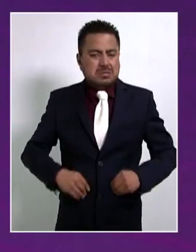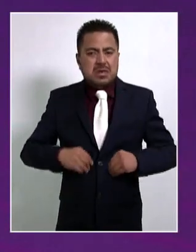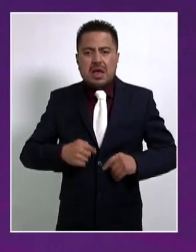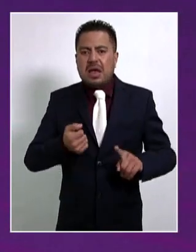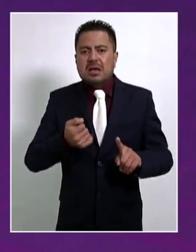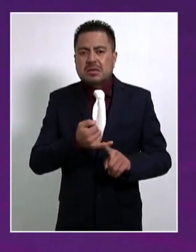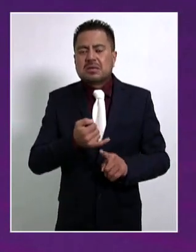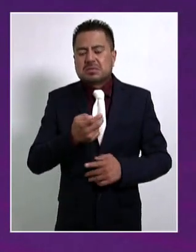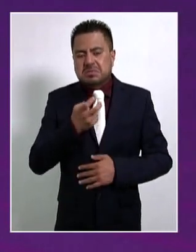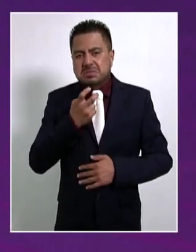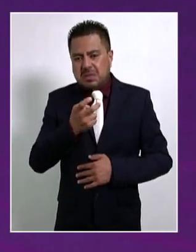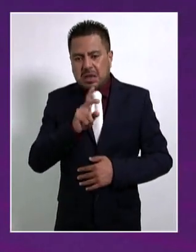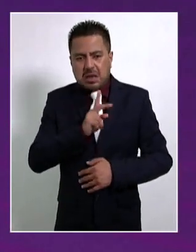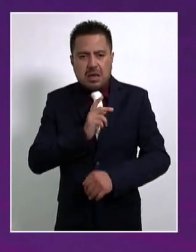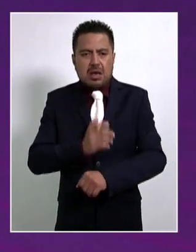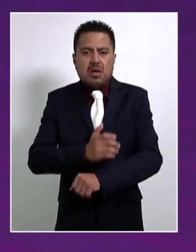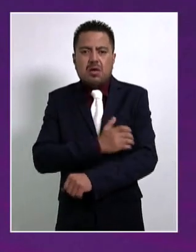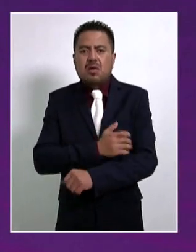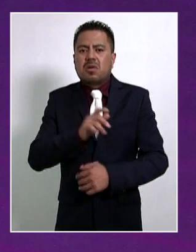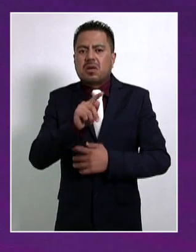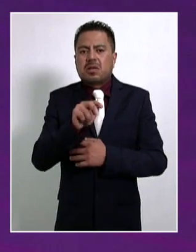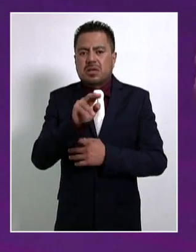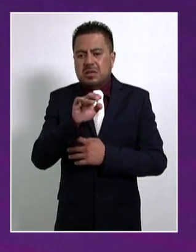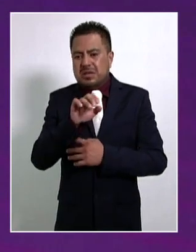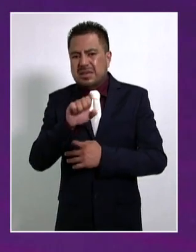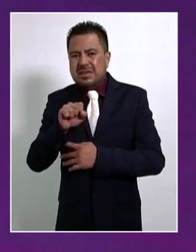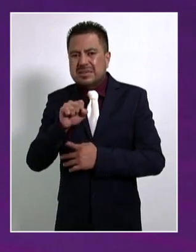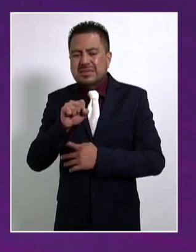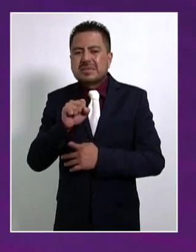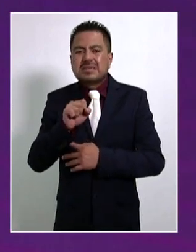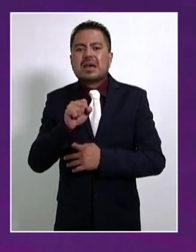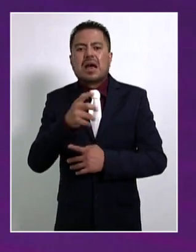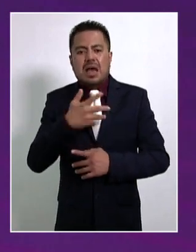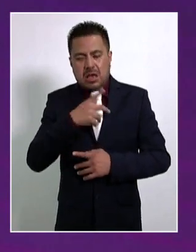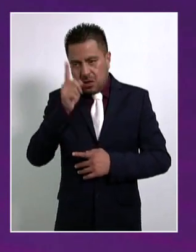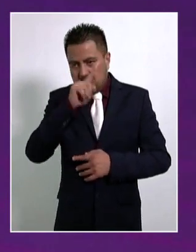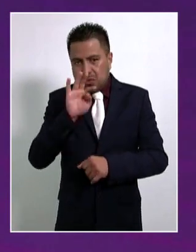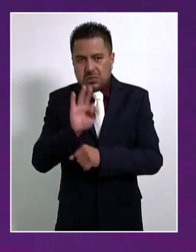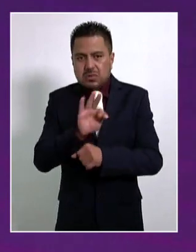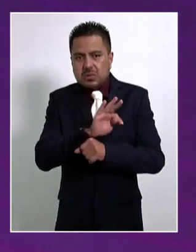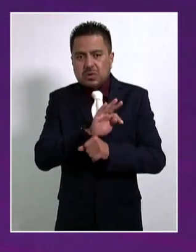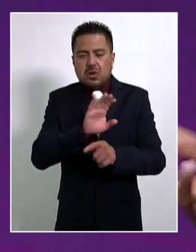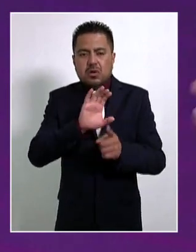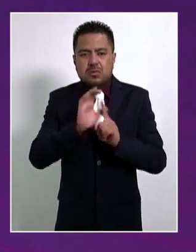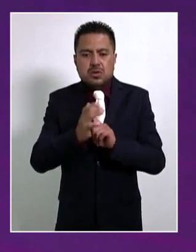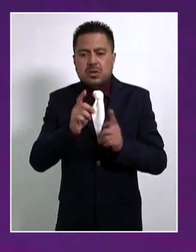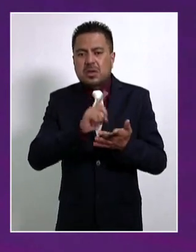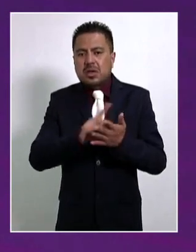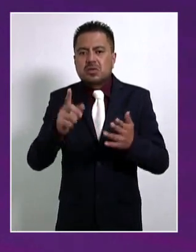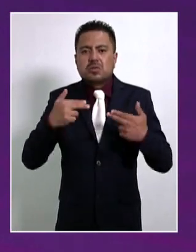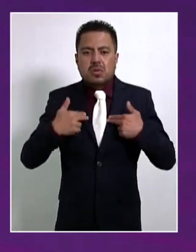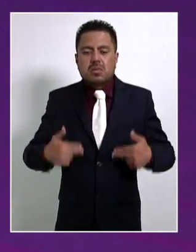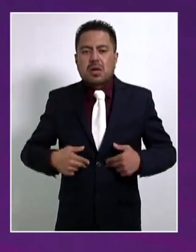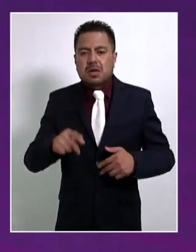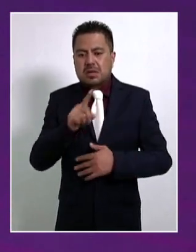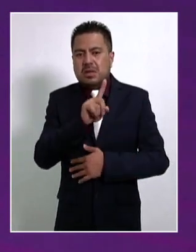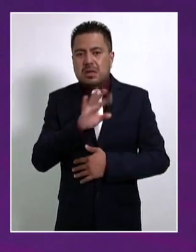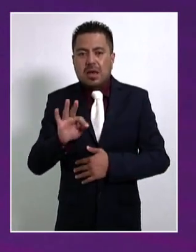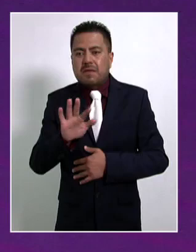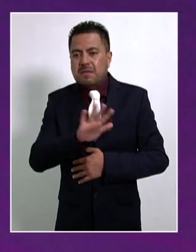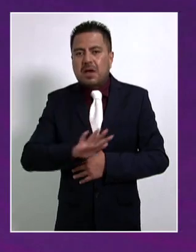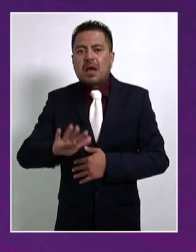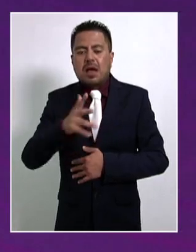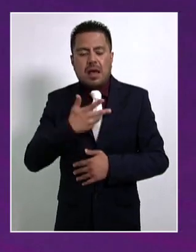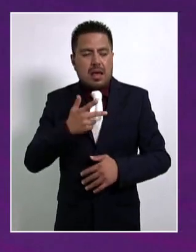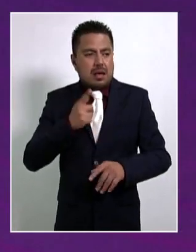También, por supuesto, las compañeras trans, incluso hay recomendaciones en la Comisión de Derechos Humanos del Distrito Federal que dan